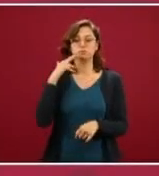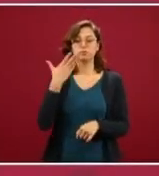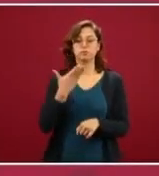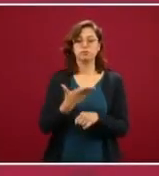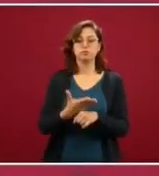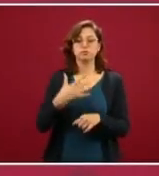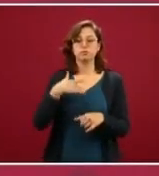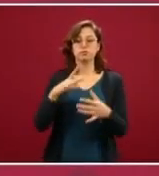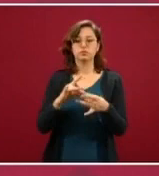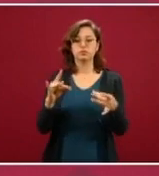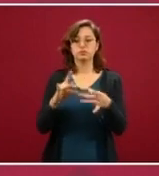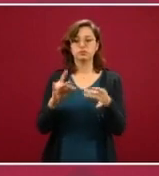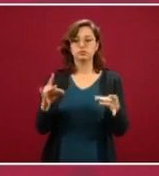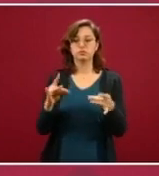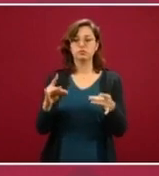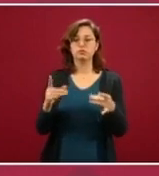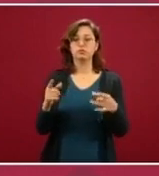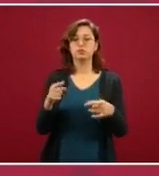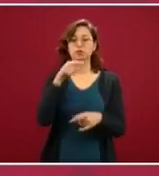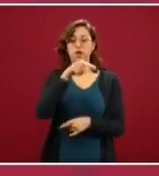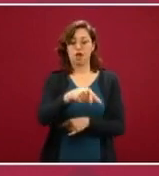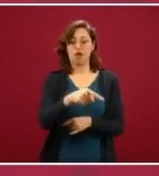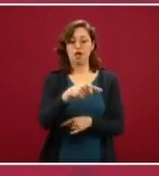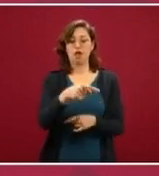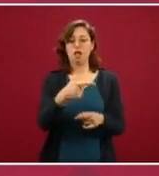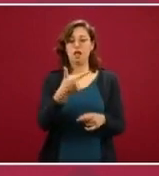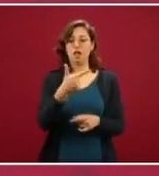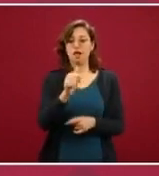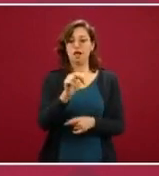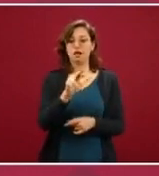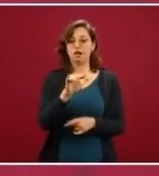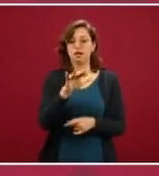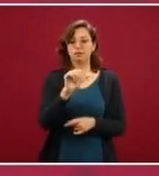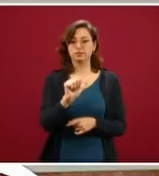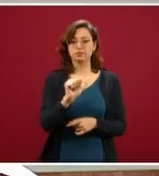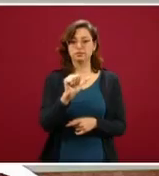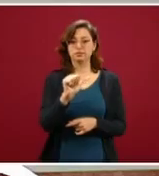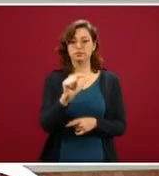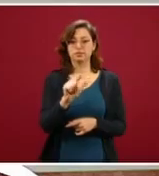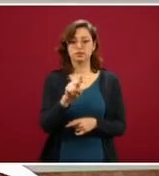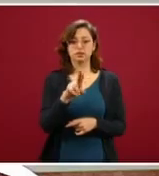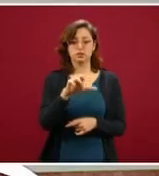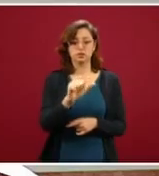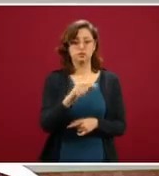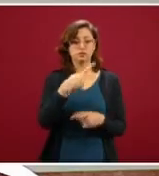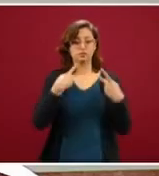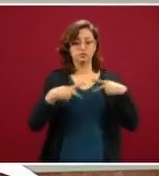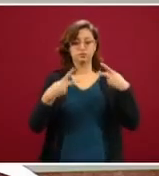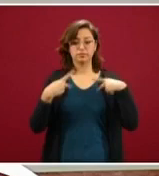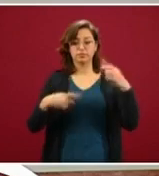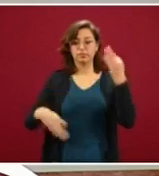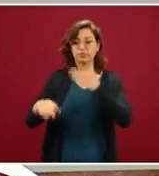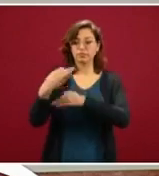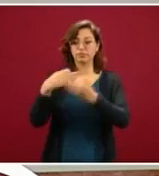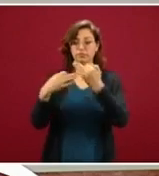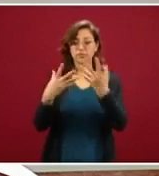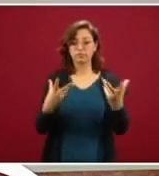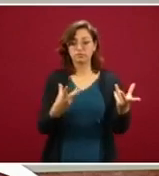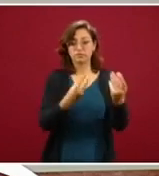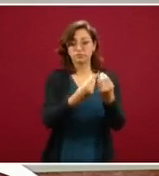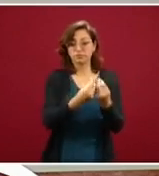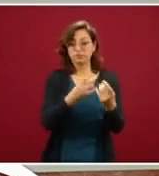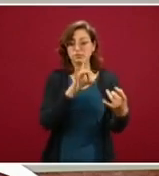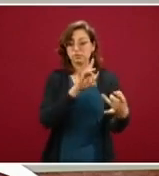que todos los vinculados a el caso García Luna